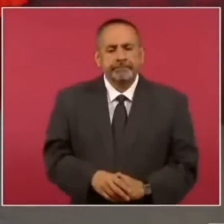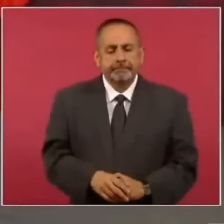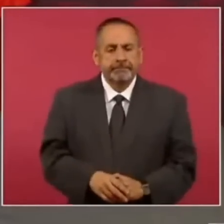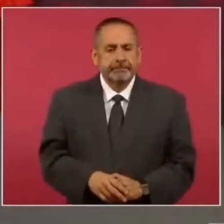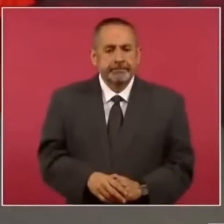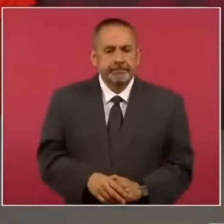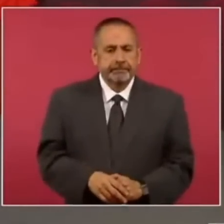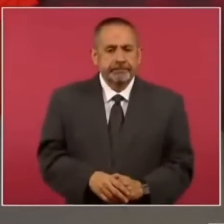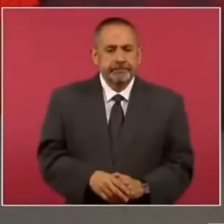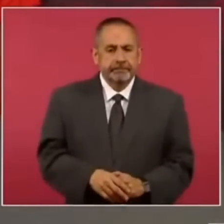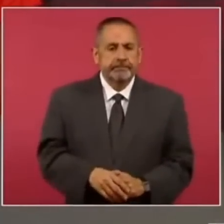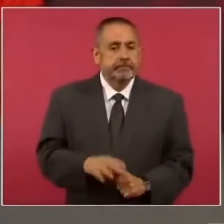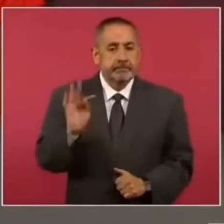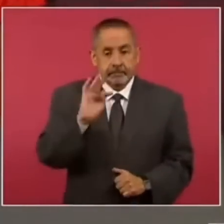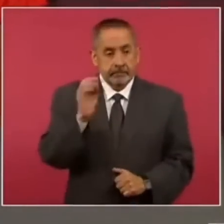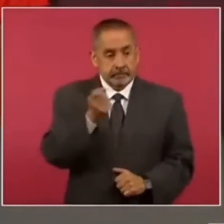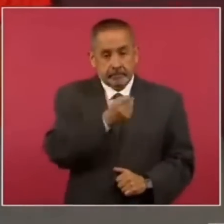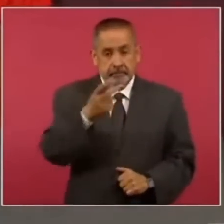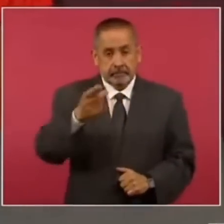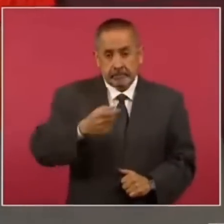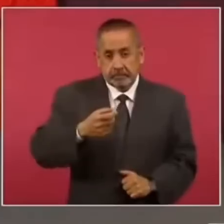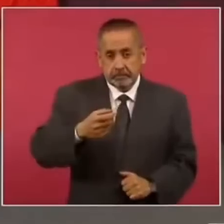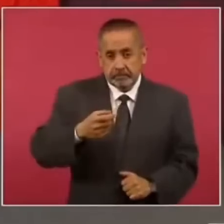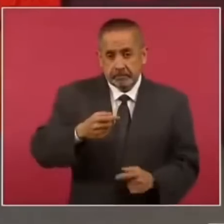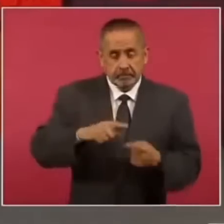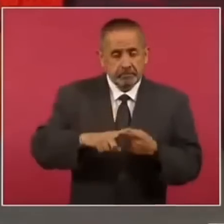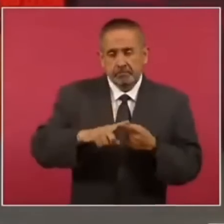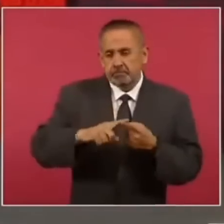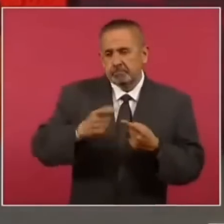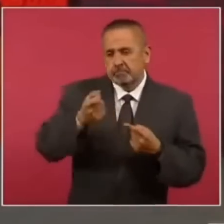Porque puede haber consumo y